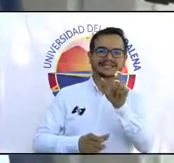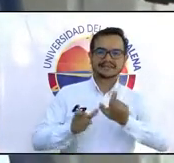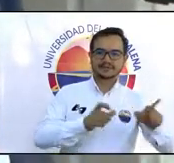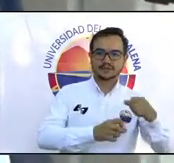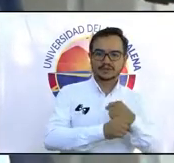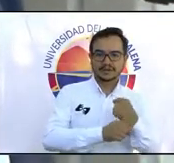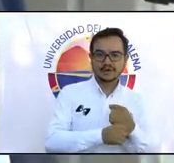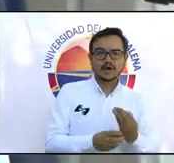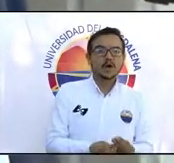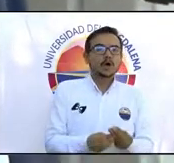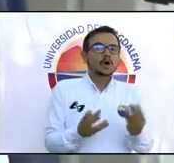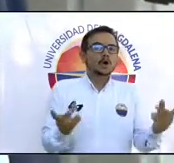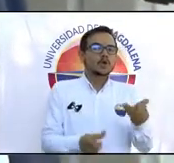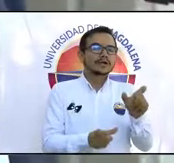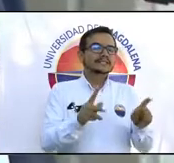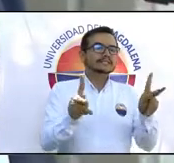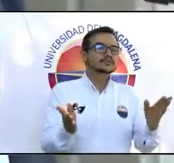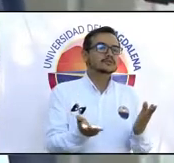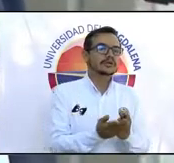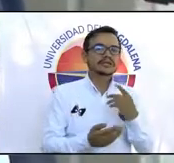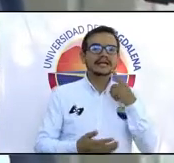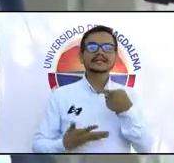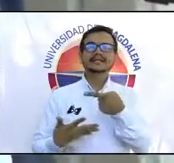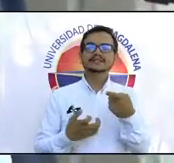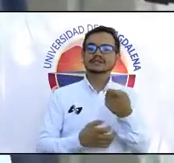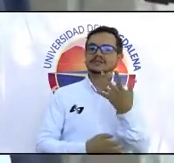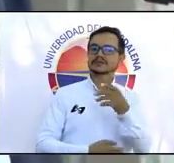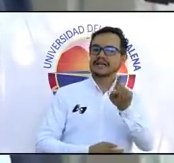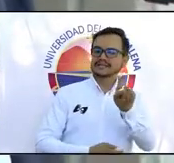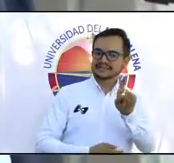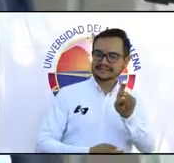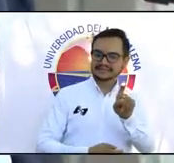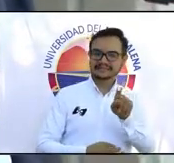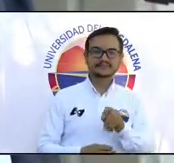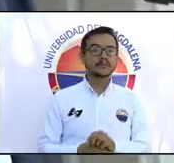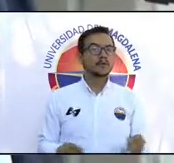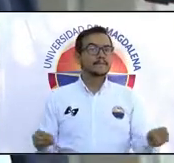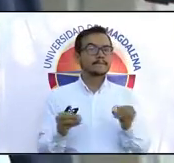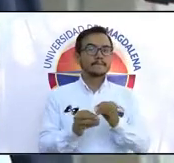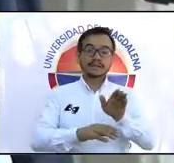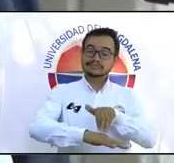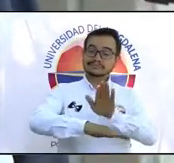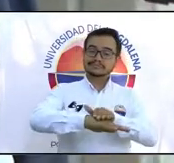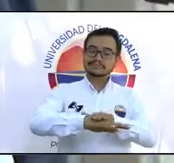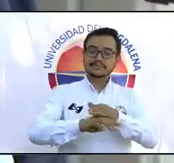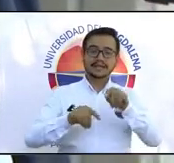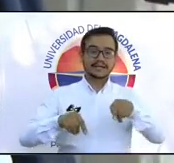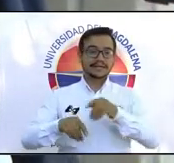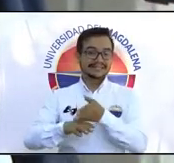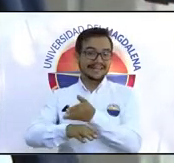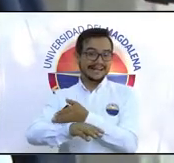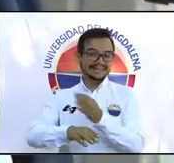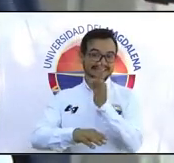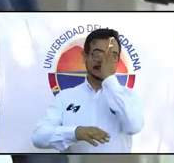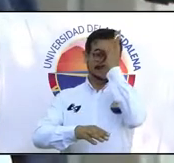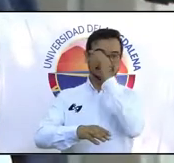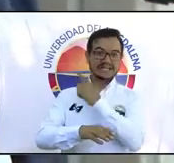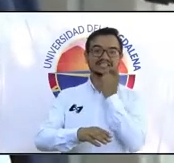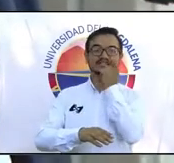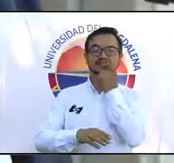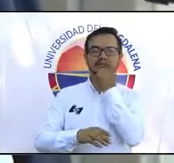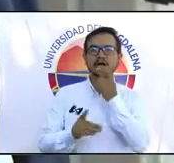benefician 656 estudiantes semestralmente. Por su parte, es preciso mencionar que en la preclínica odontológica diariamente